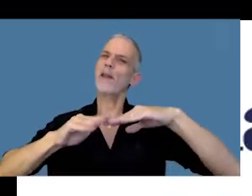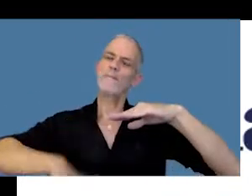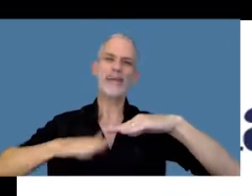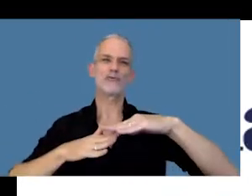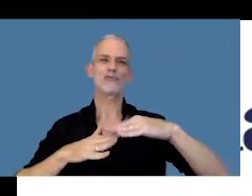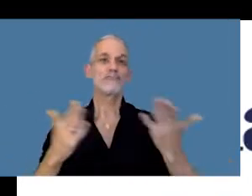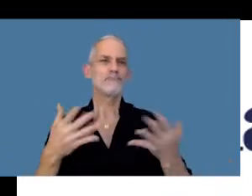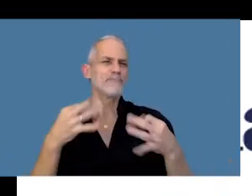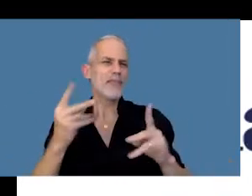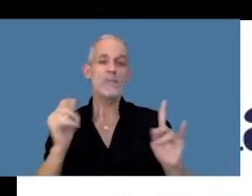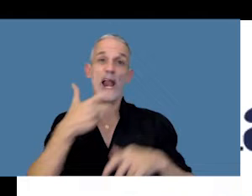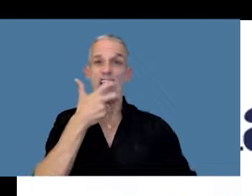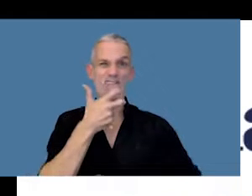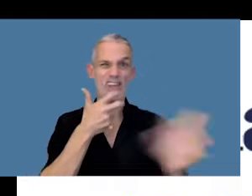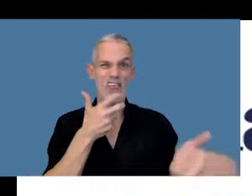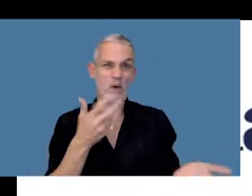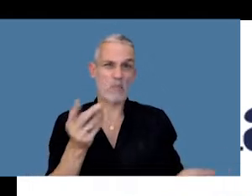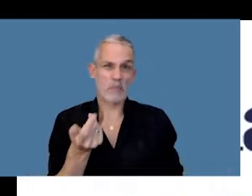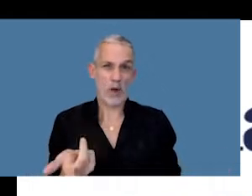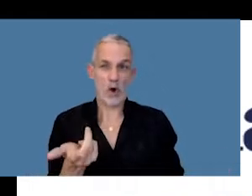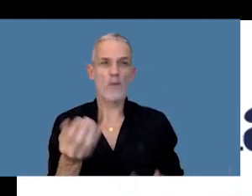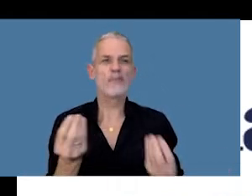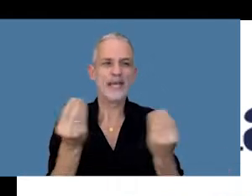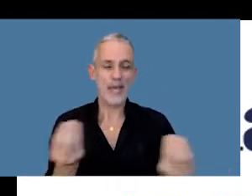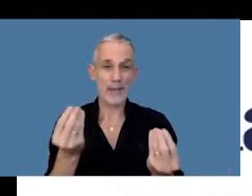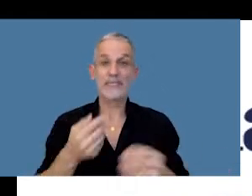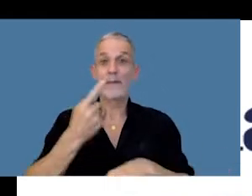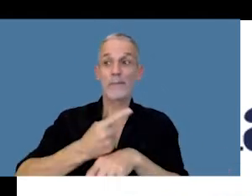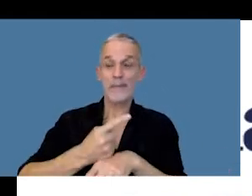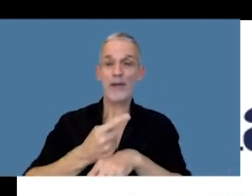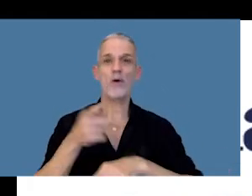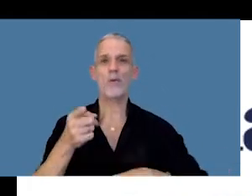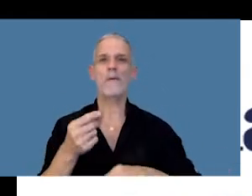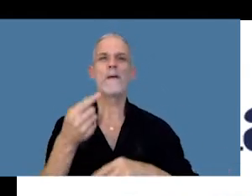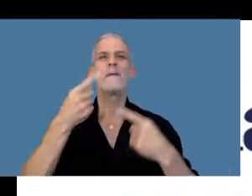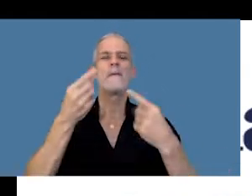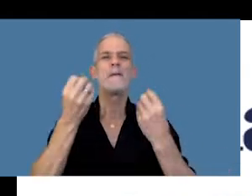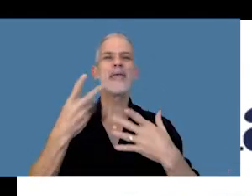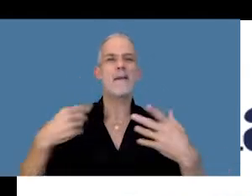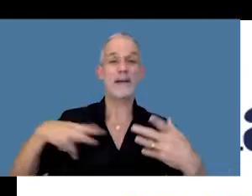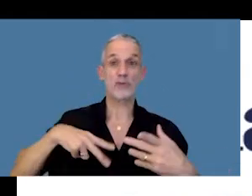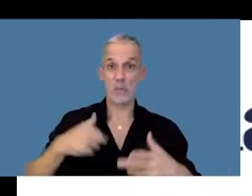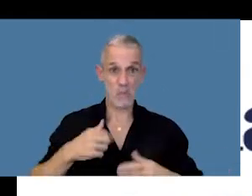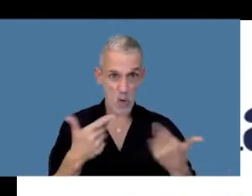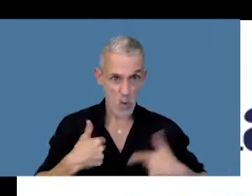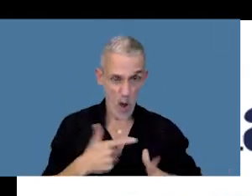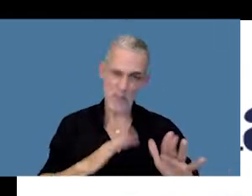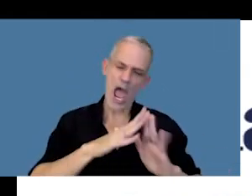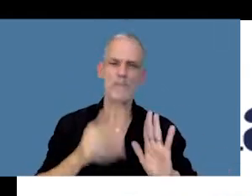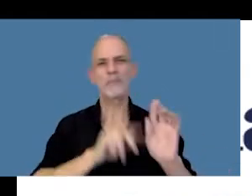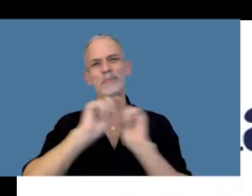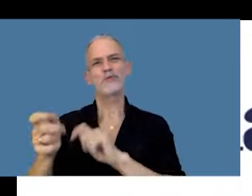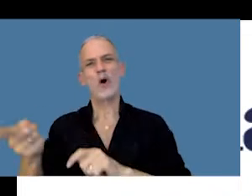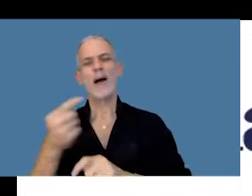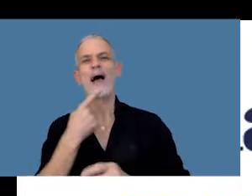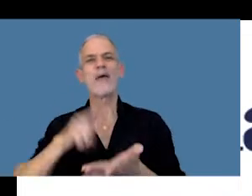único que tengo es Netflix. ¿Qué va a pasar? Primero voy contra bienes personales. No tengo bienes personales, voy a ganancias.